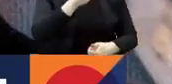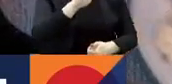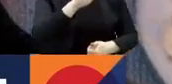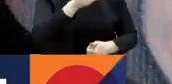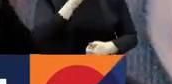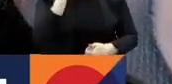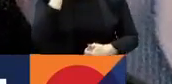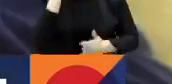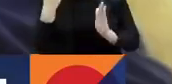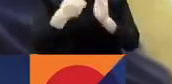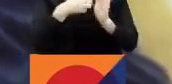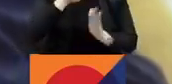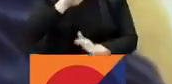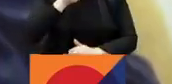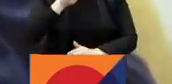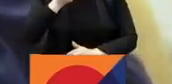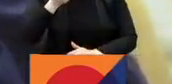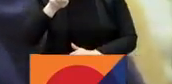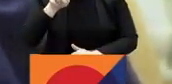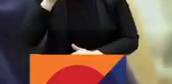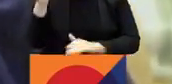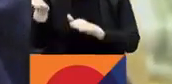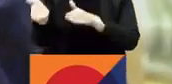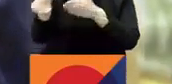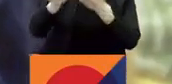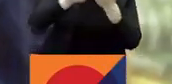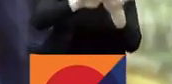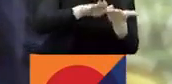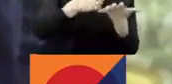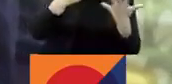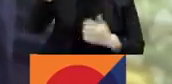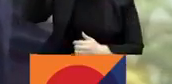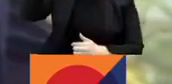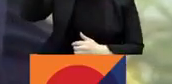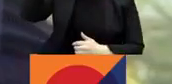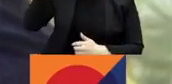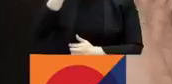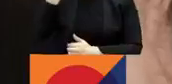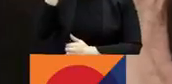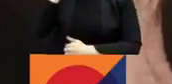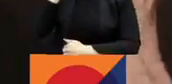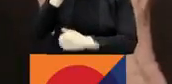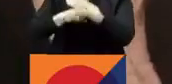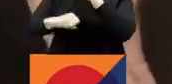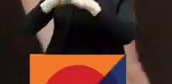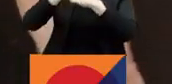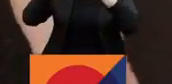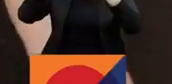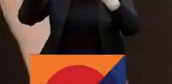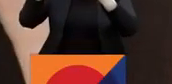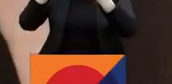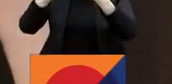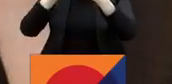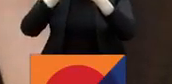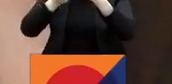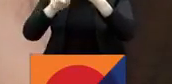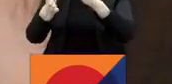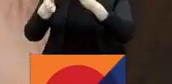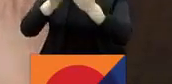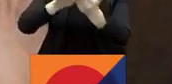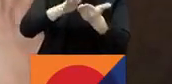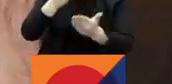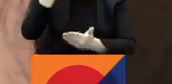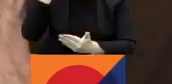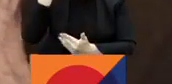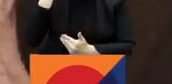su casa de la calle Fuego, en la colonia Condesa de Ciudad de México. Sus manuscritos originales, con las correcciones que hizo directamente